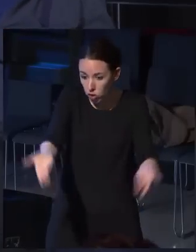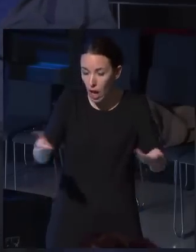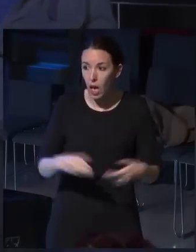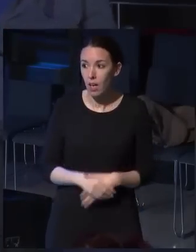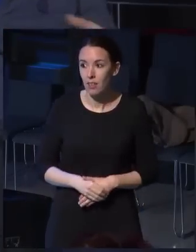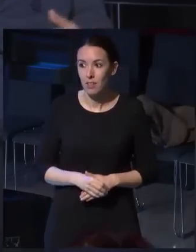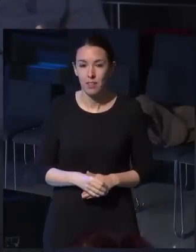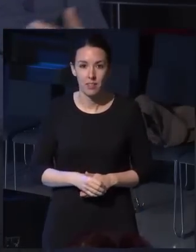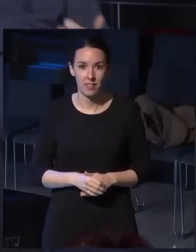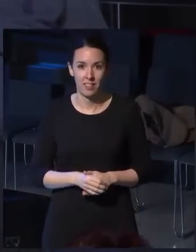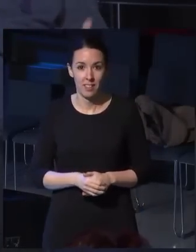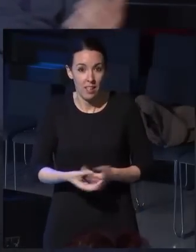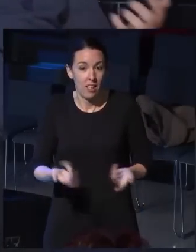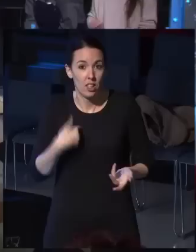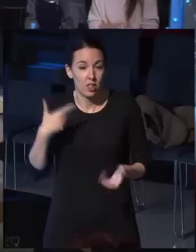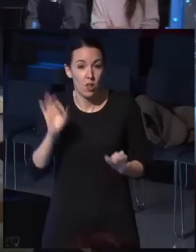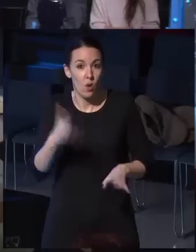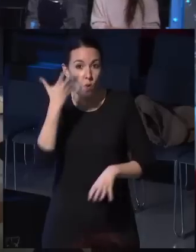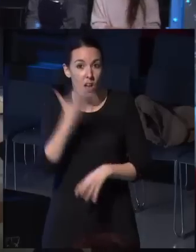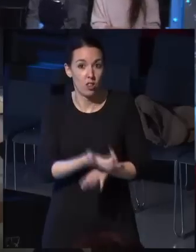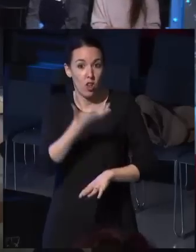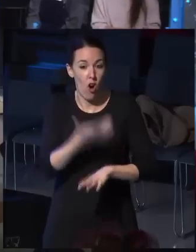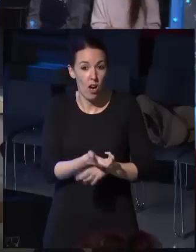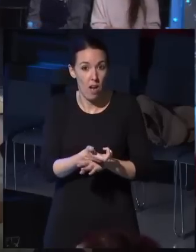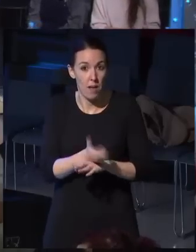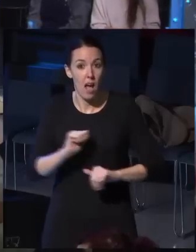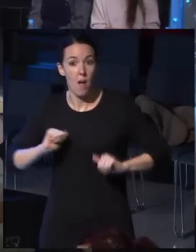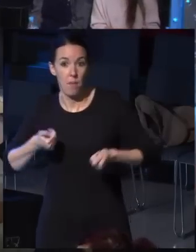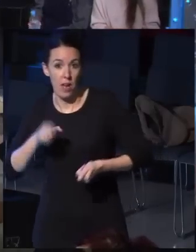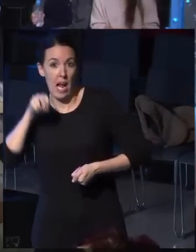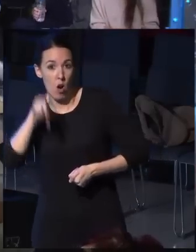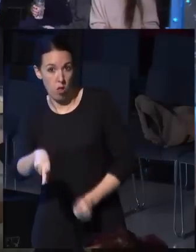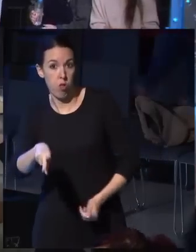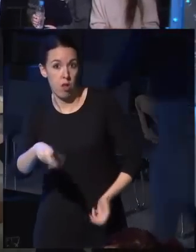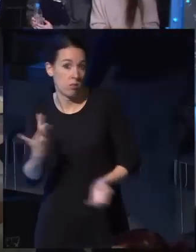Entonces, esto es como si yo grabase con Don, empezaría por la toma 12.